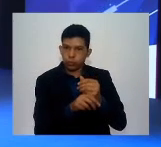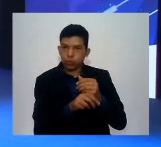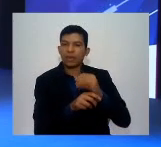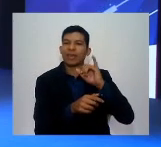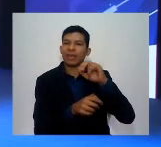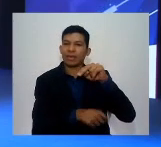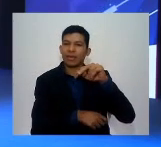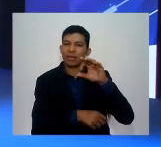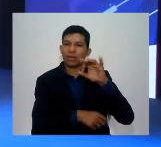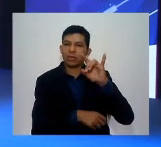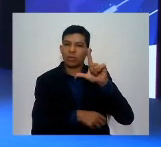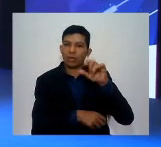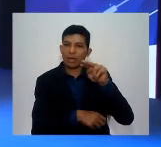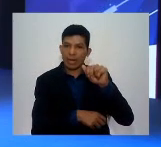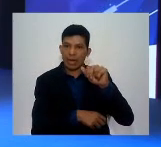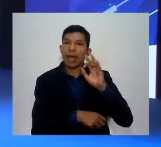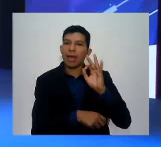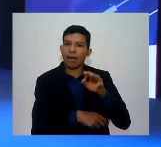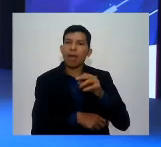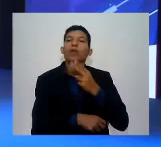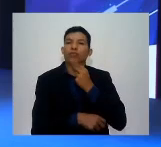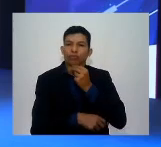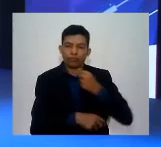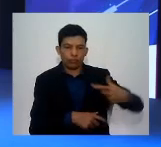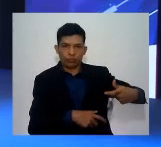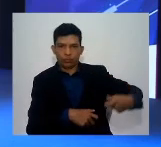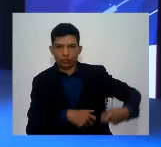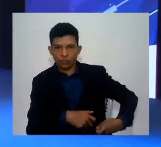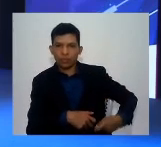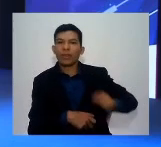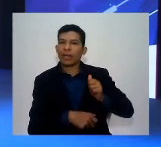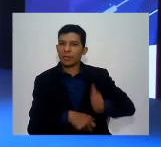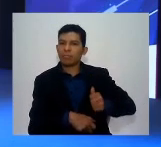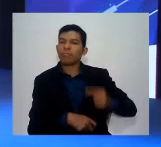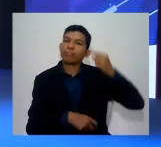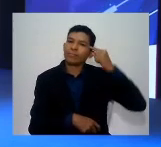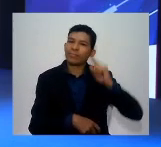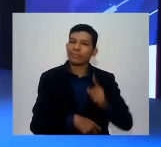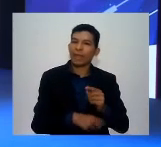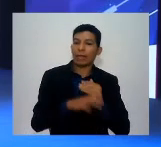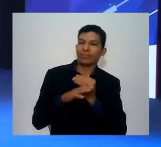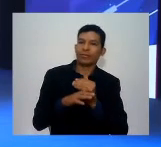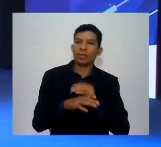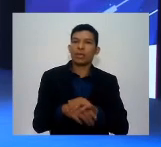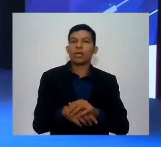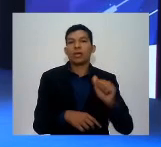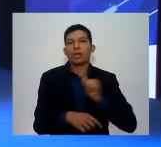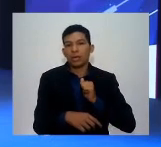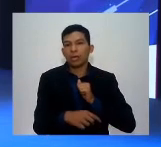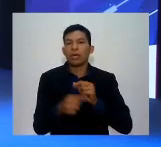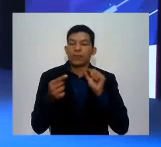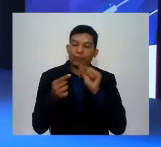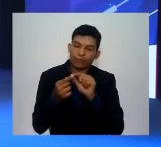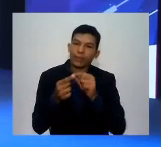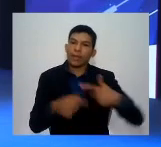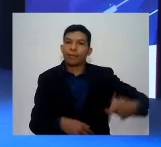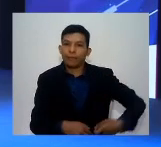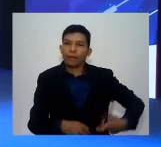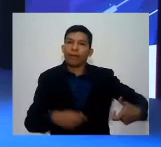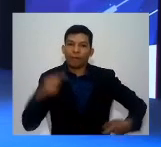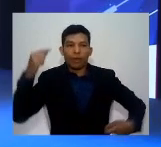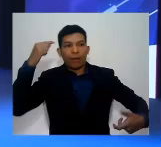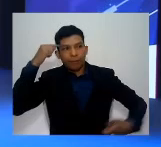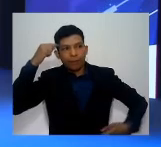COVID. Pero no es la primera vez que este tipo de sensores se utiliza en medio de una pandemia. El H1N1 fue otro virus muy similar, un virus